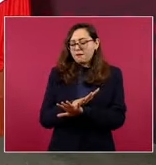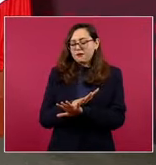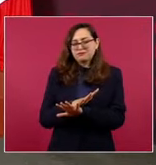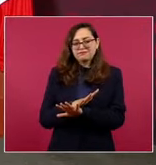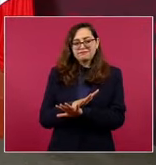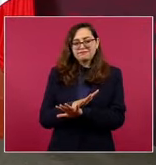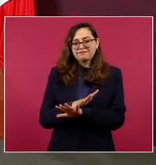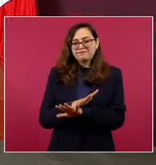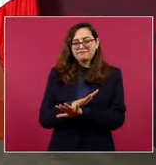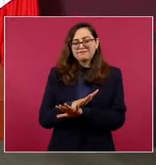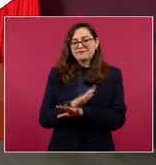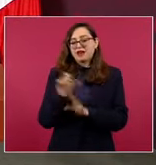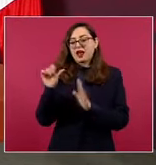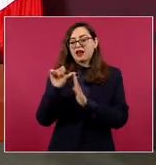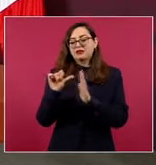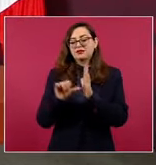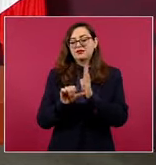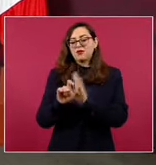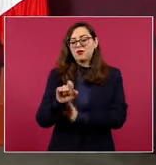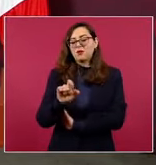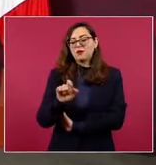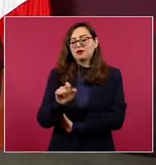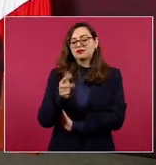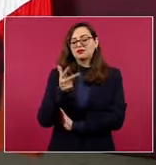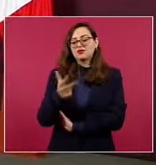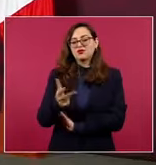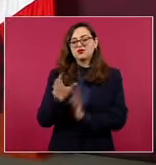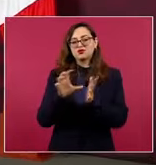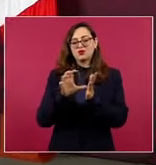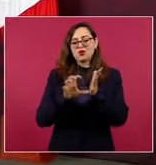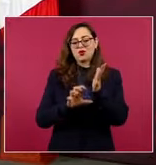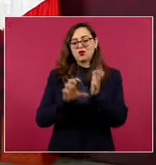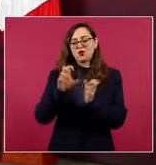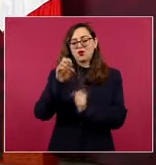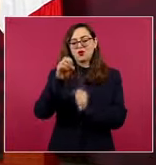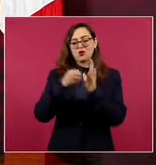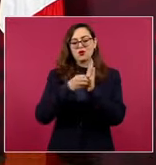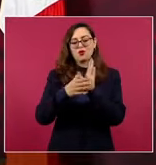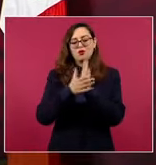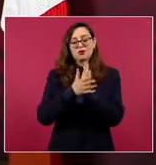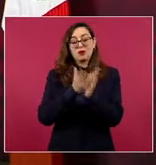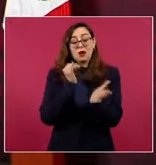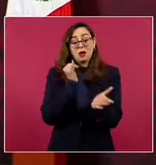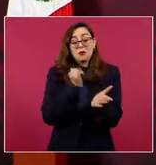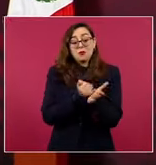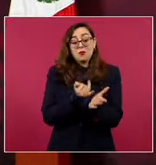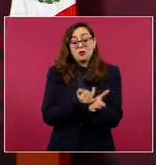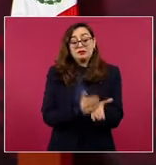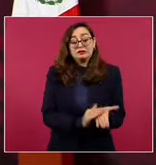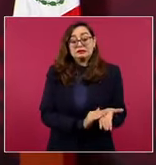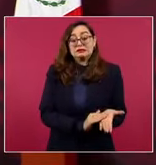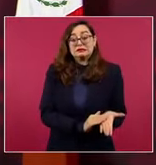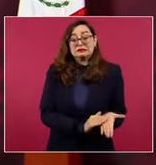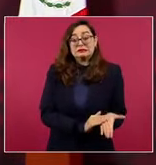la reforma al artículo 28 de la Constitución para no permitir la condonación de impuestos.